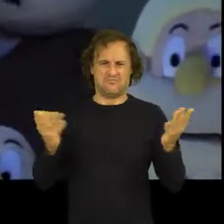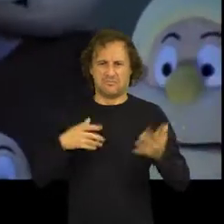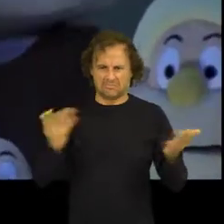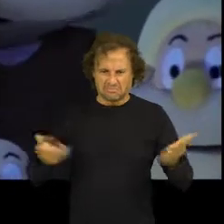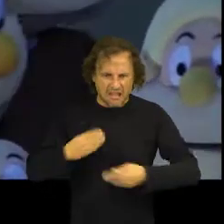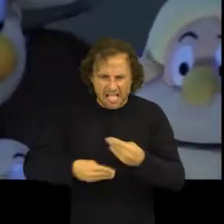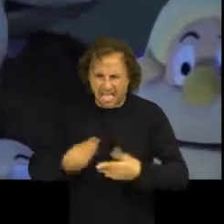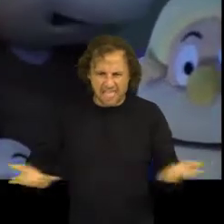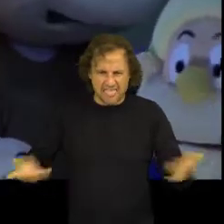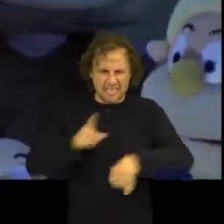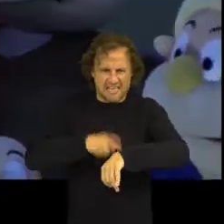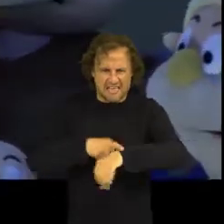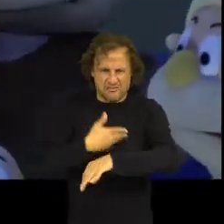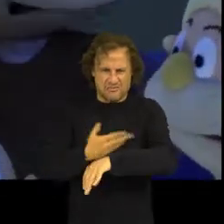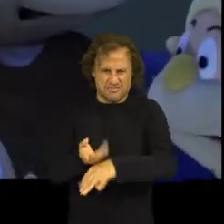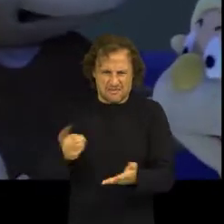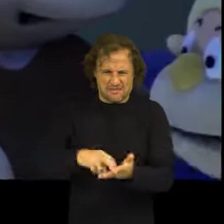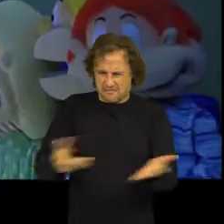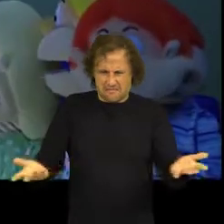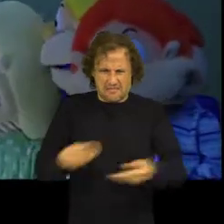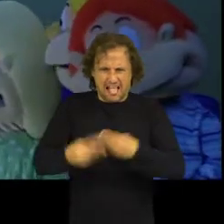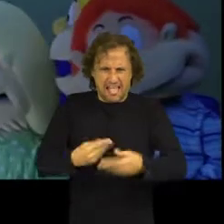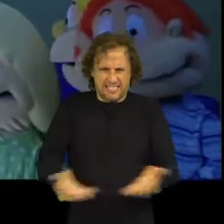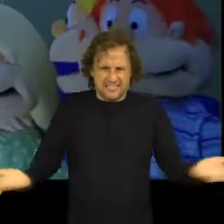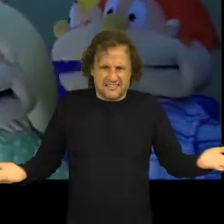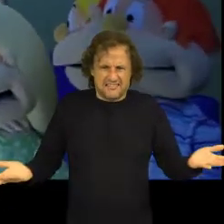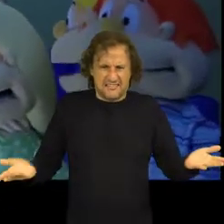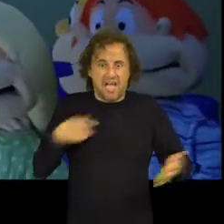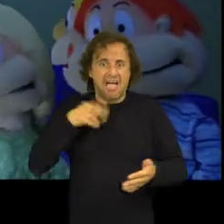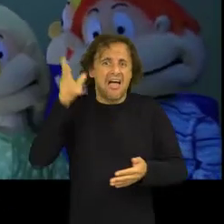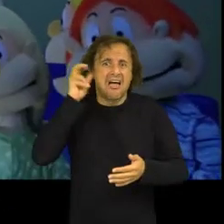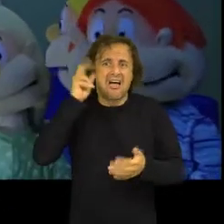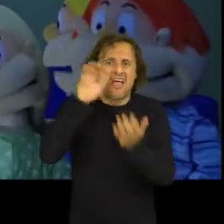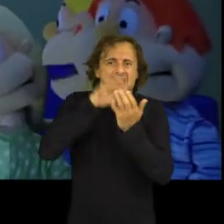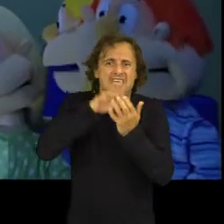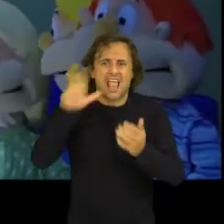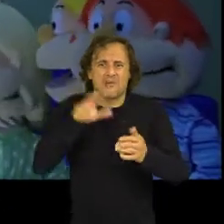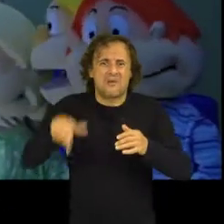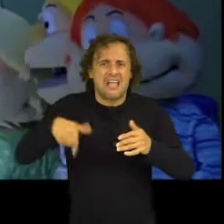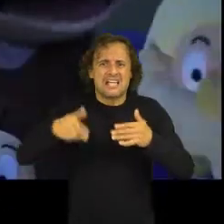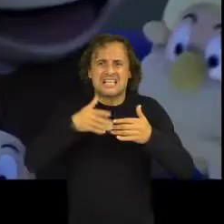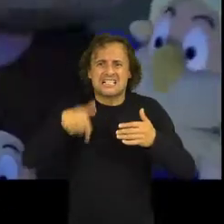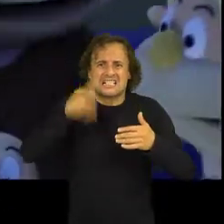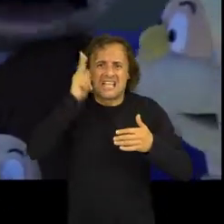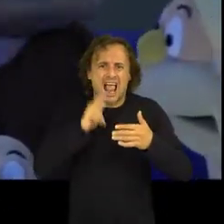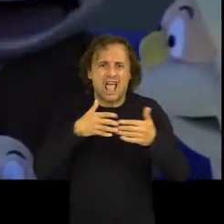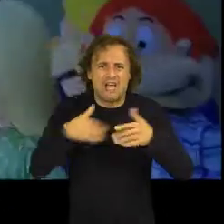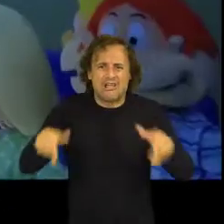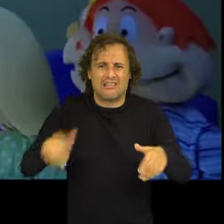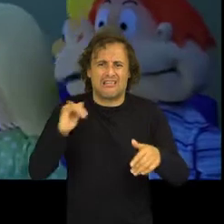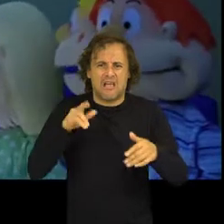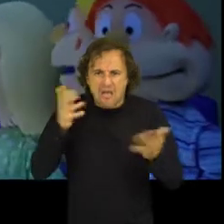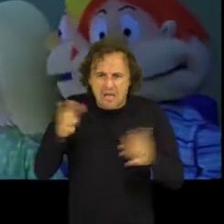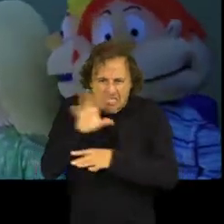¿Qué facedes levantados a estas horas? Oh, caímos un dinosauro na sala. Sí. ¿Un dinosauro?